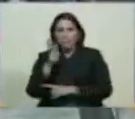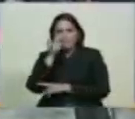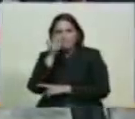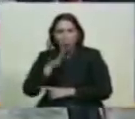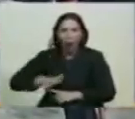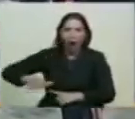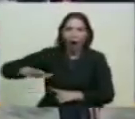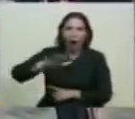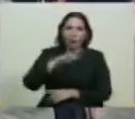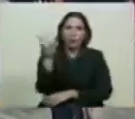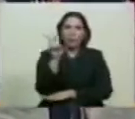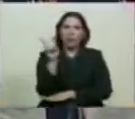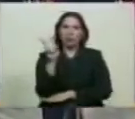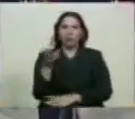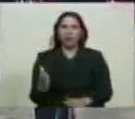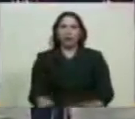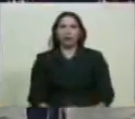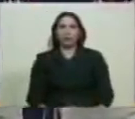venezolano?